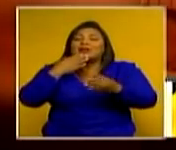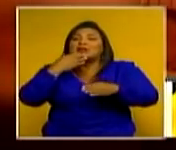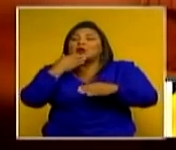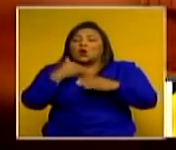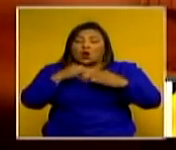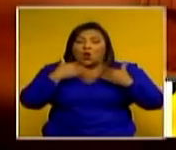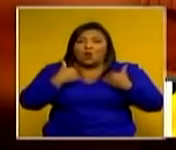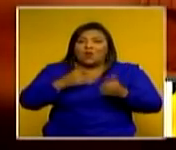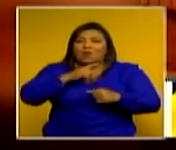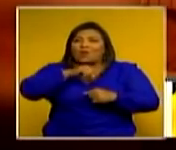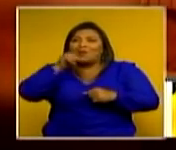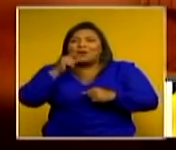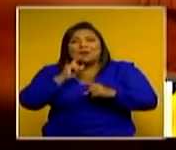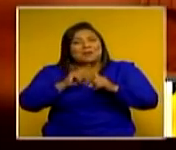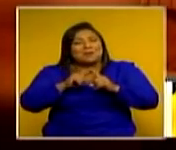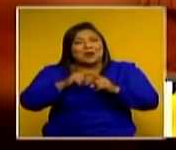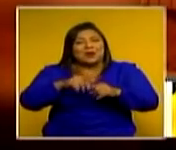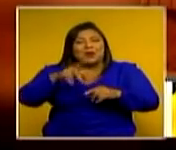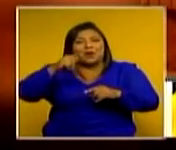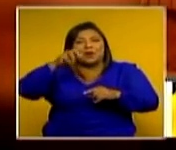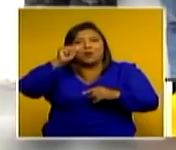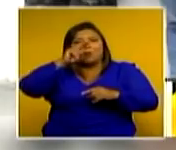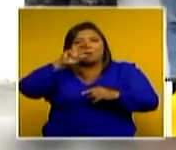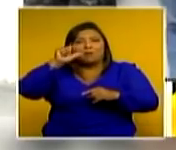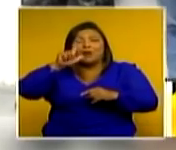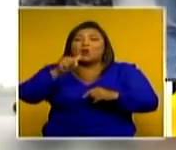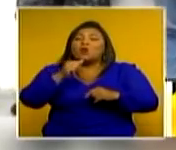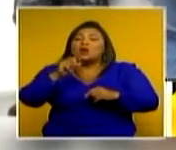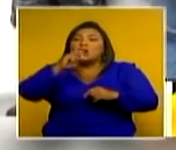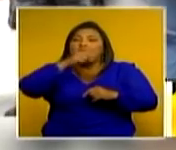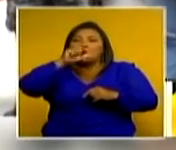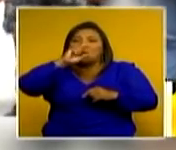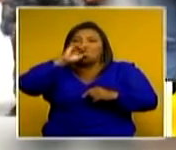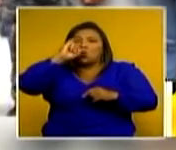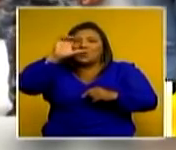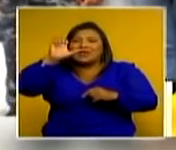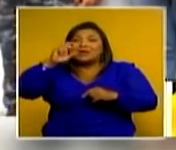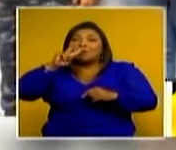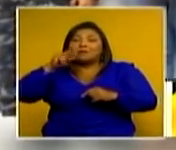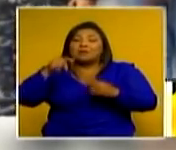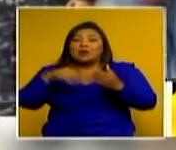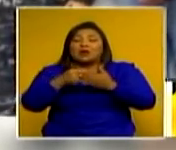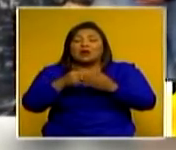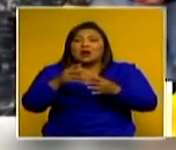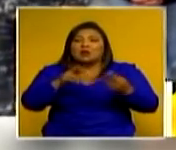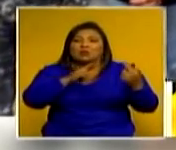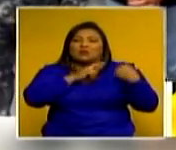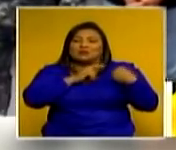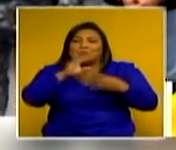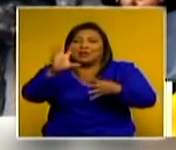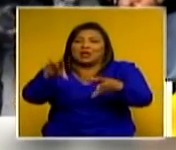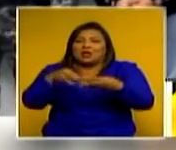humanos mientras paul l y louis b eran los responsables del reclutamiento